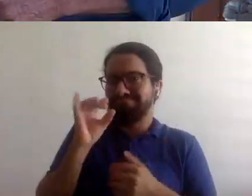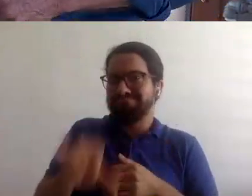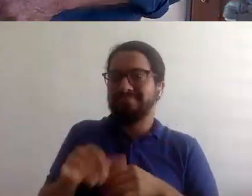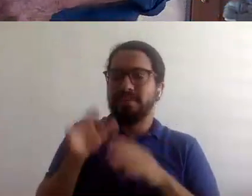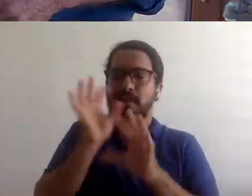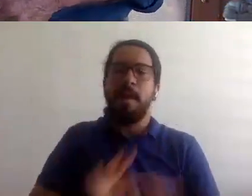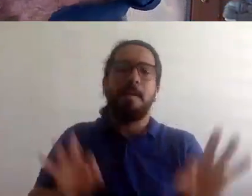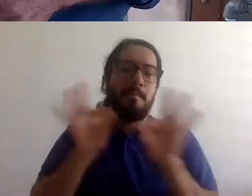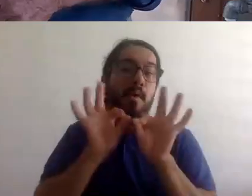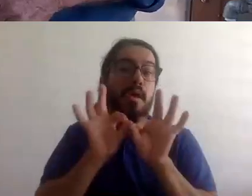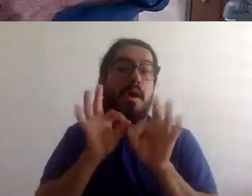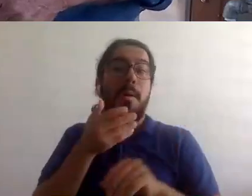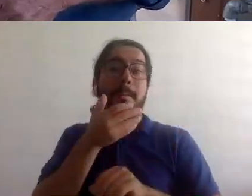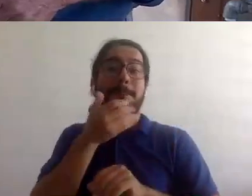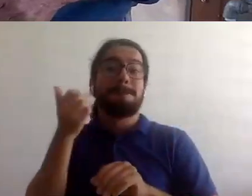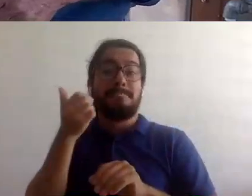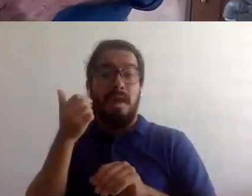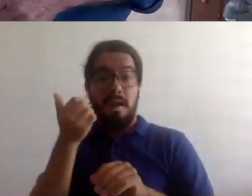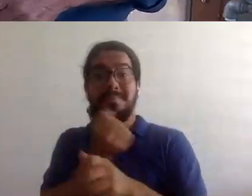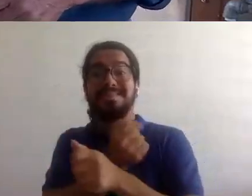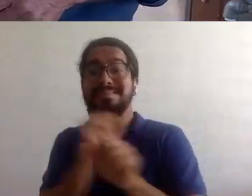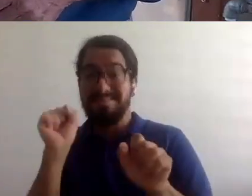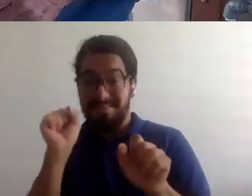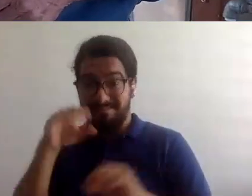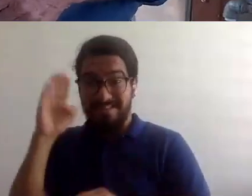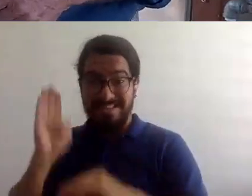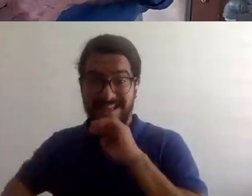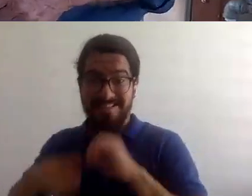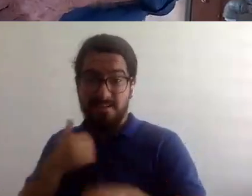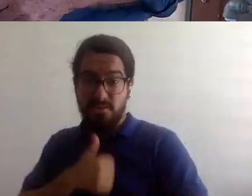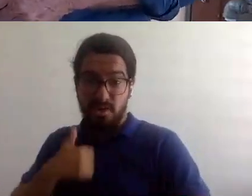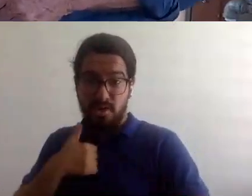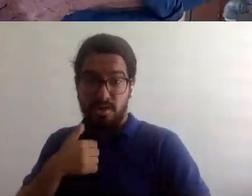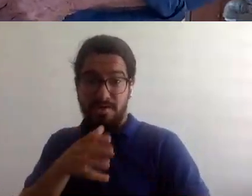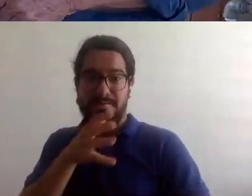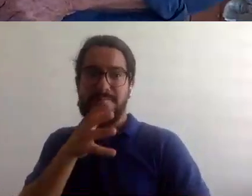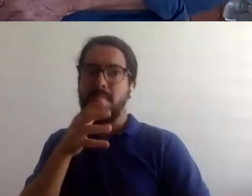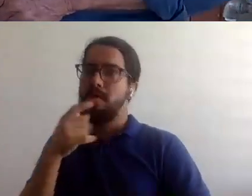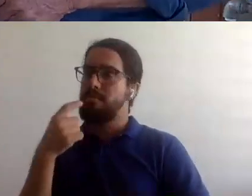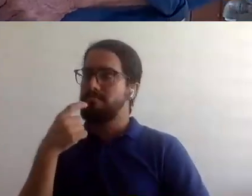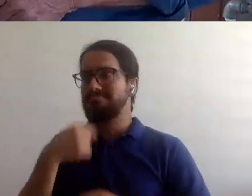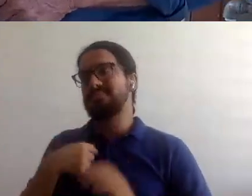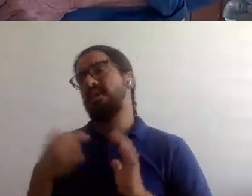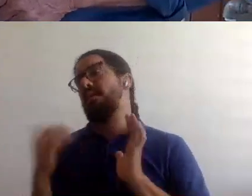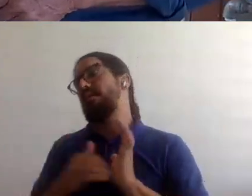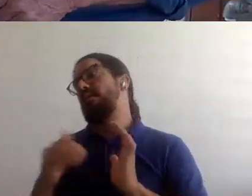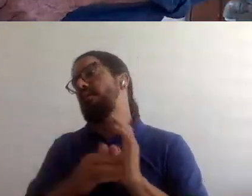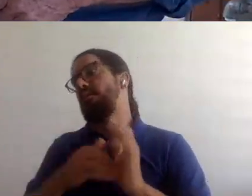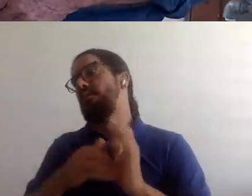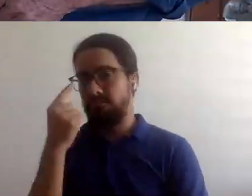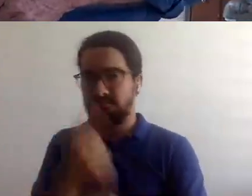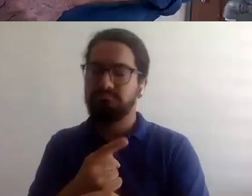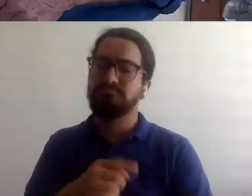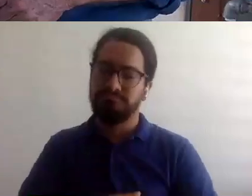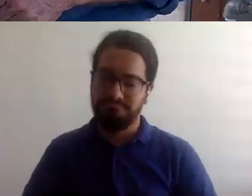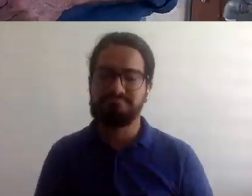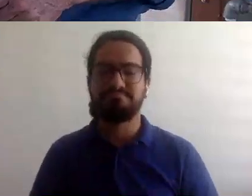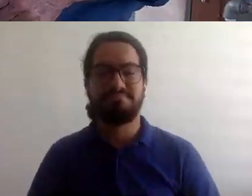vale prevenir que lamentar, me lo decía mi mamá cada ratito. Picle de palito de verdolagas,